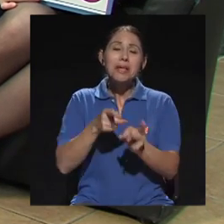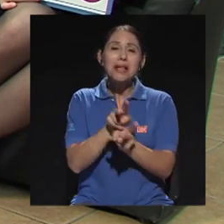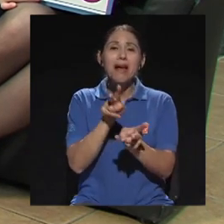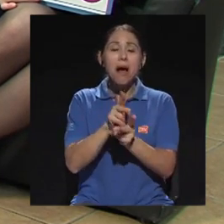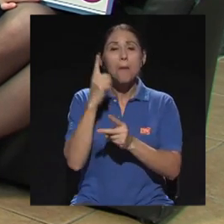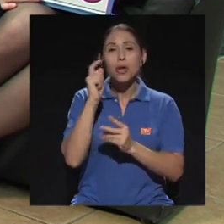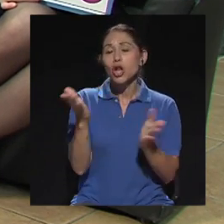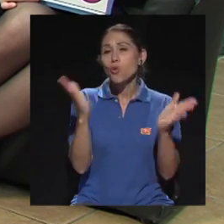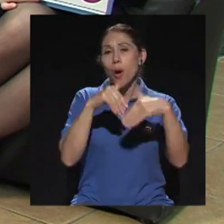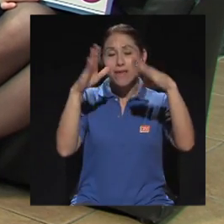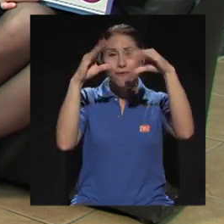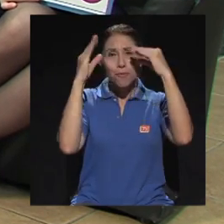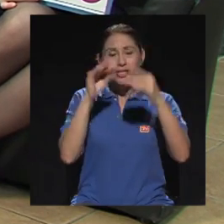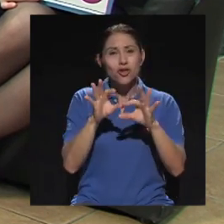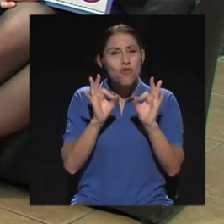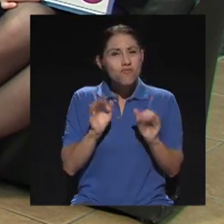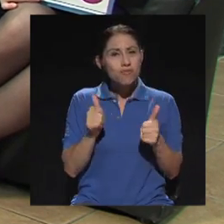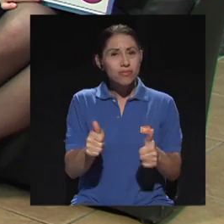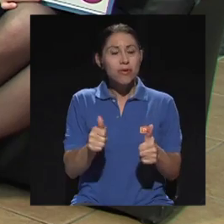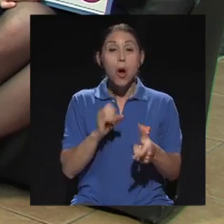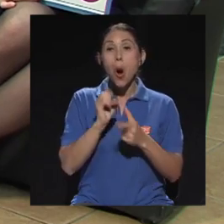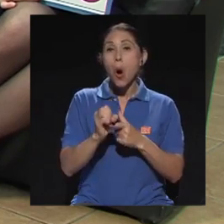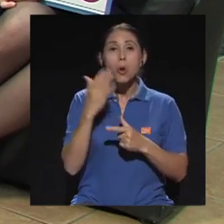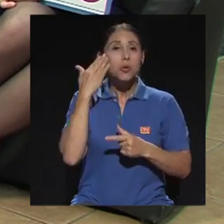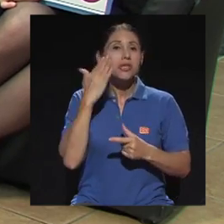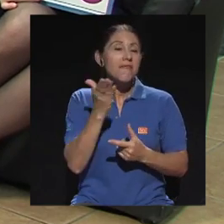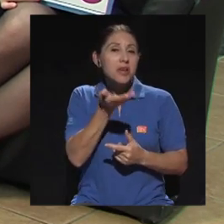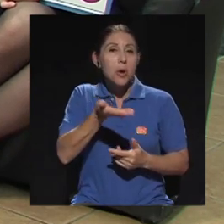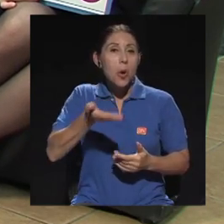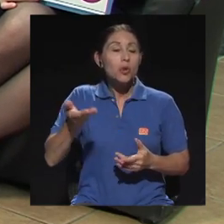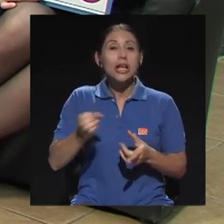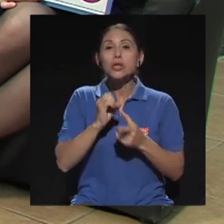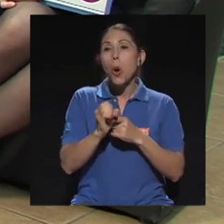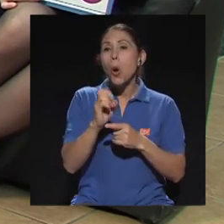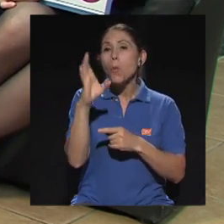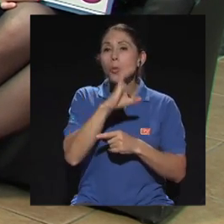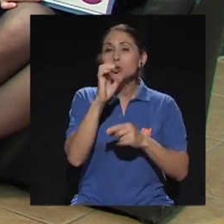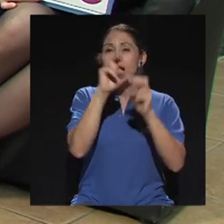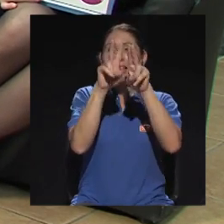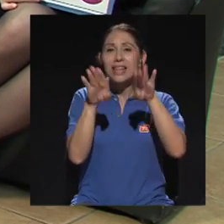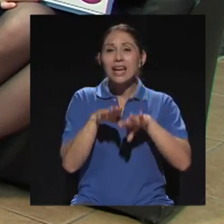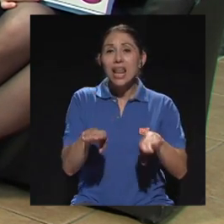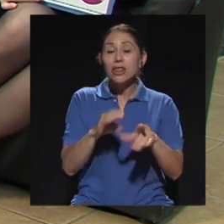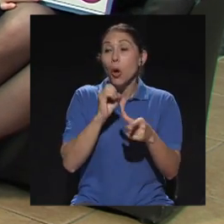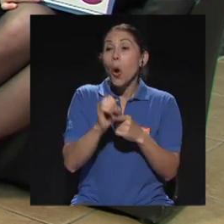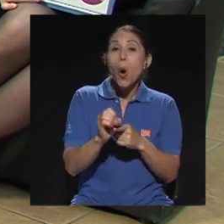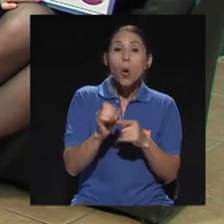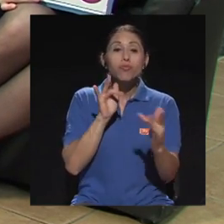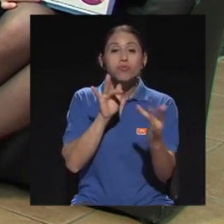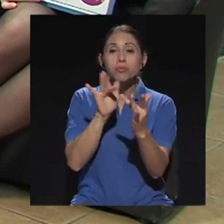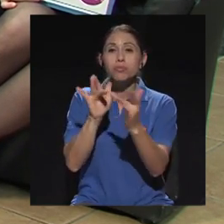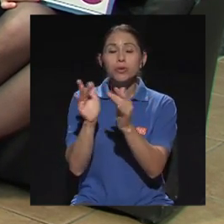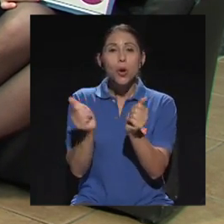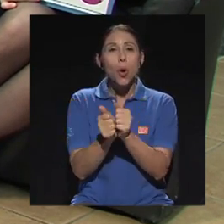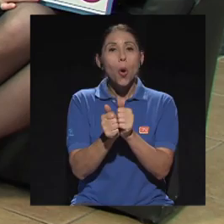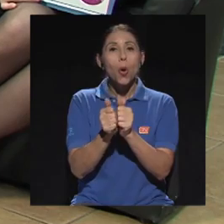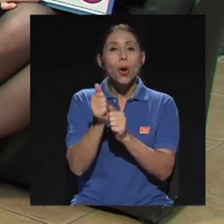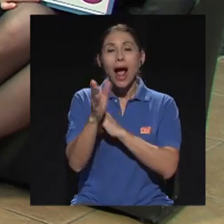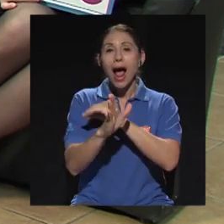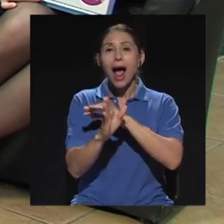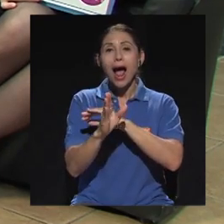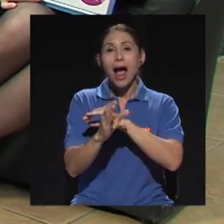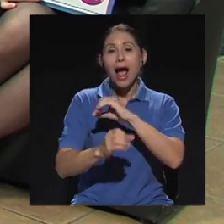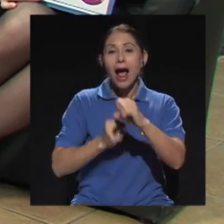cosas. Busco mejor la información en internet o con este amigo o amiga, mis pares. Y se ha dado, y es una queja